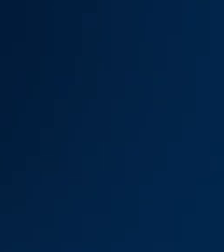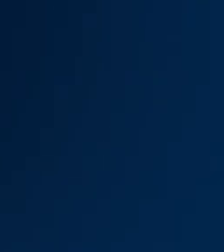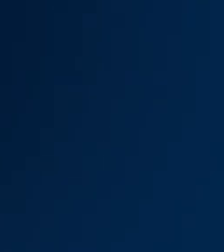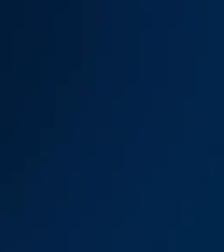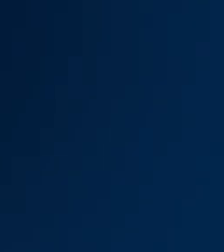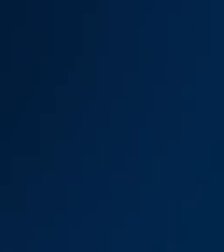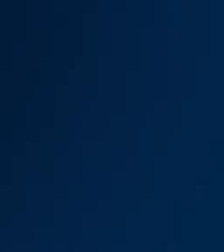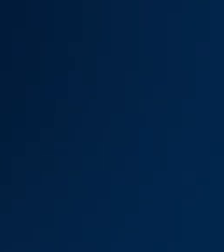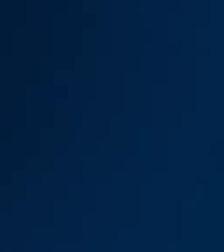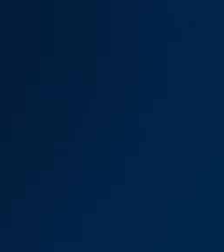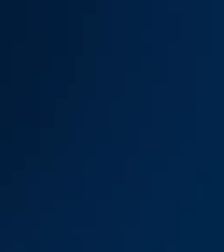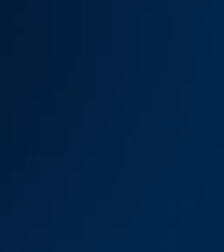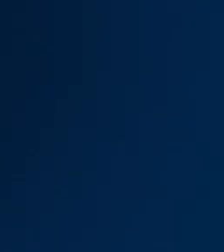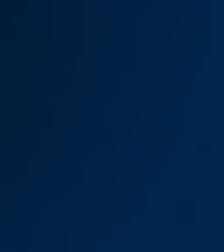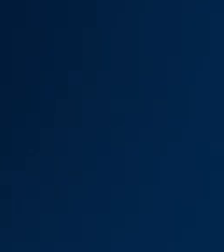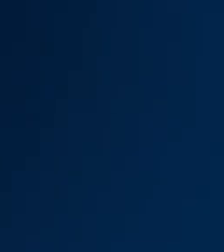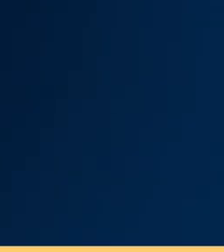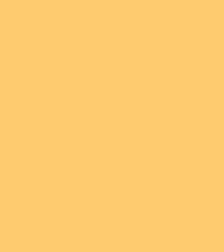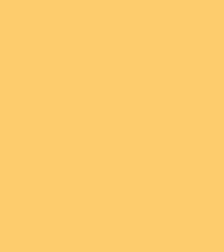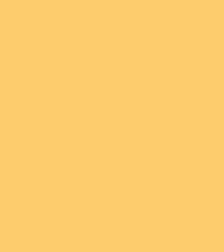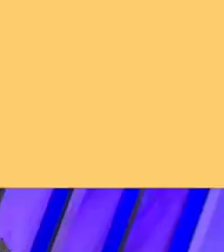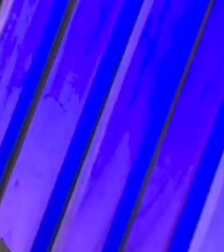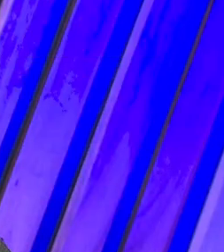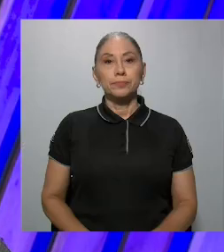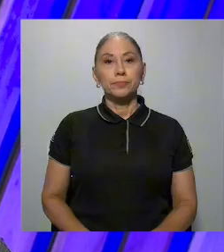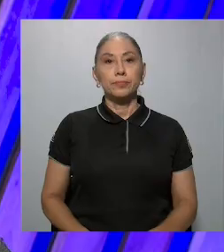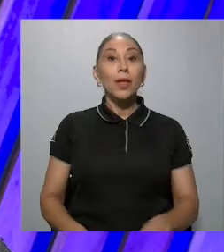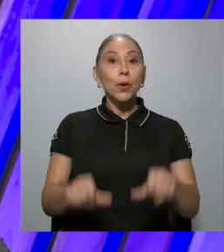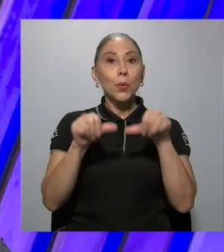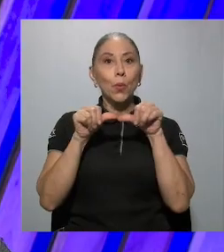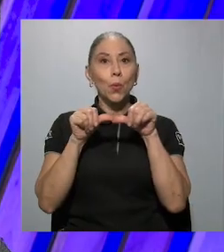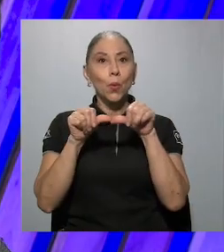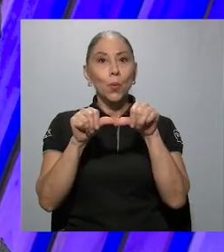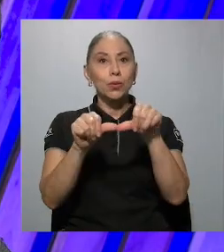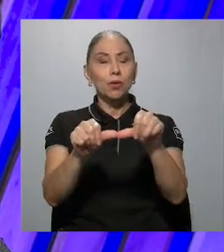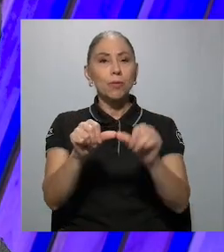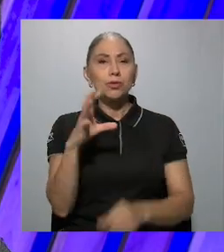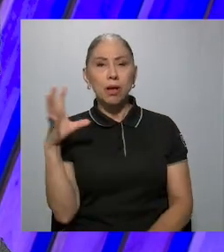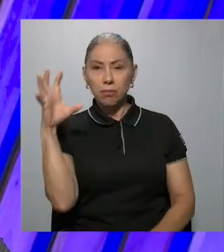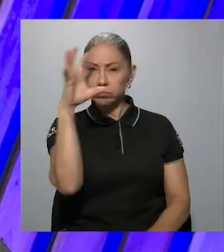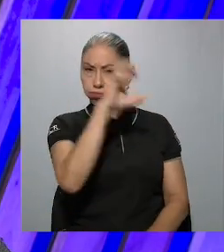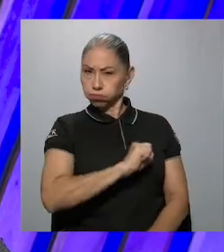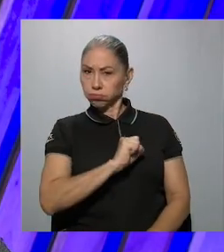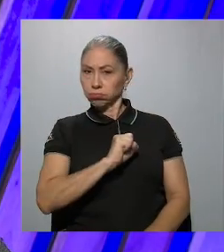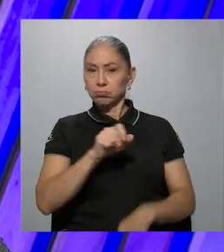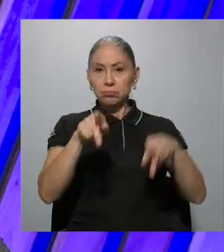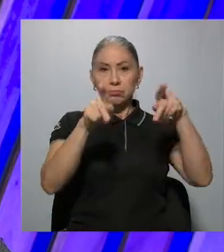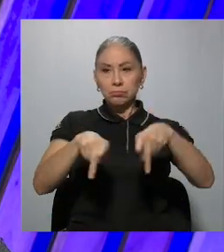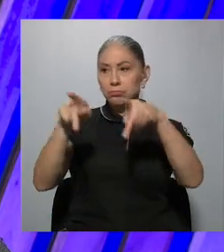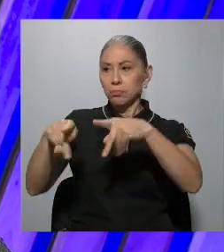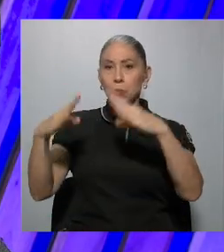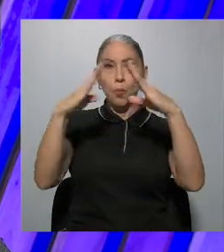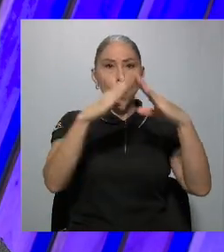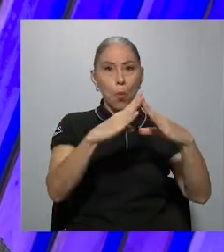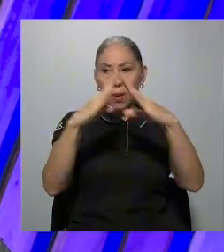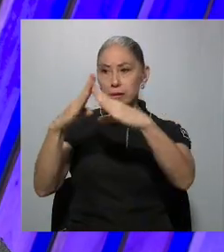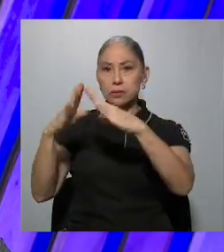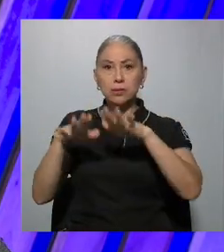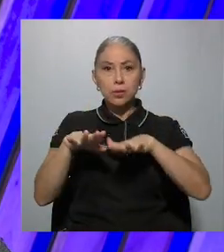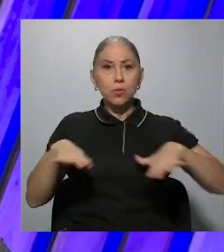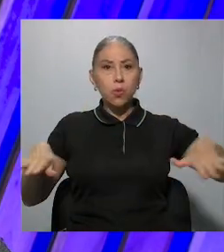Continuamos enterándonos de la población,